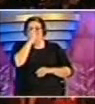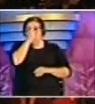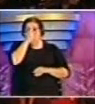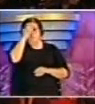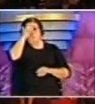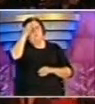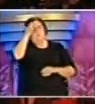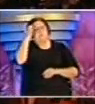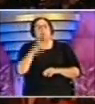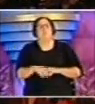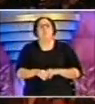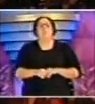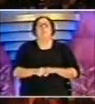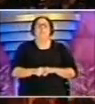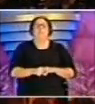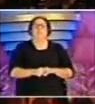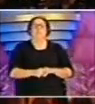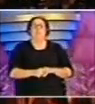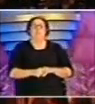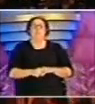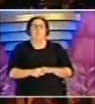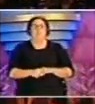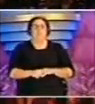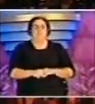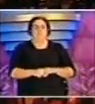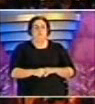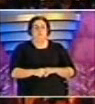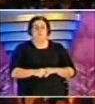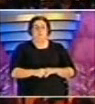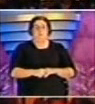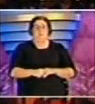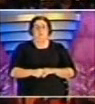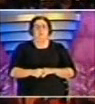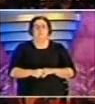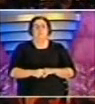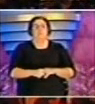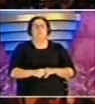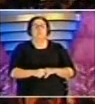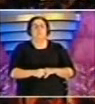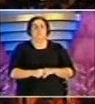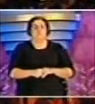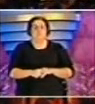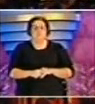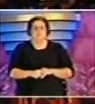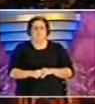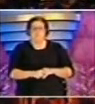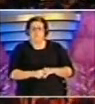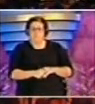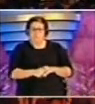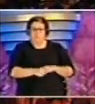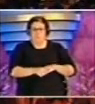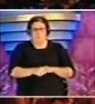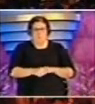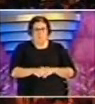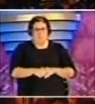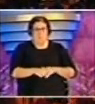vive de otra manera, estar en la final, ¿verdad? Es una noche especial, se ha trabajado mucho para llegar a este gran día y solamente unas pocas pues pueden tener la